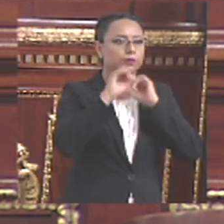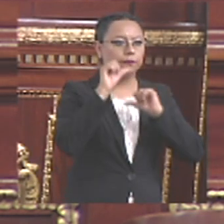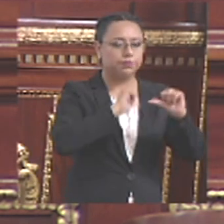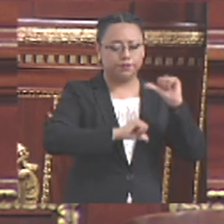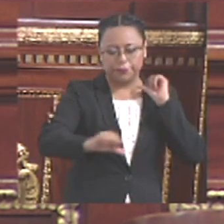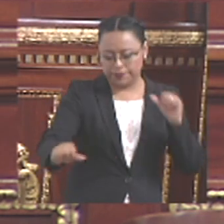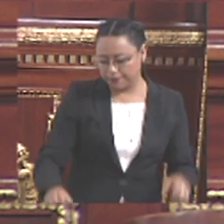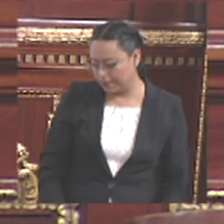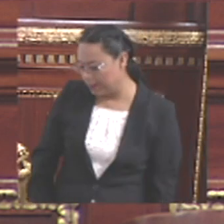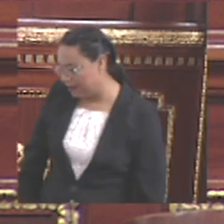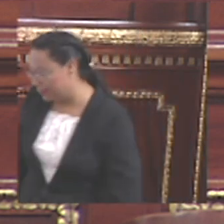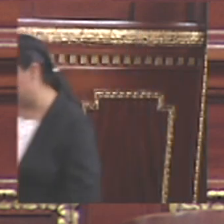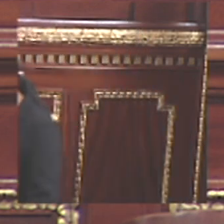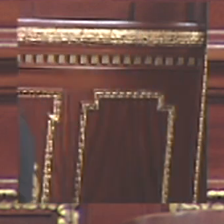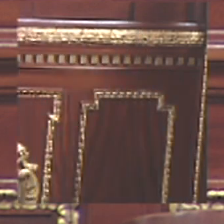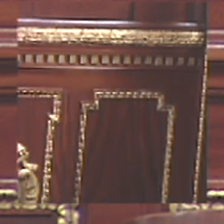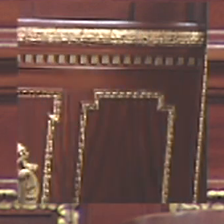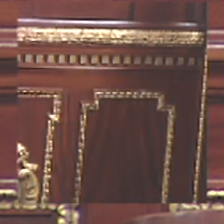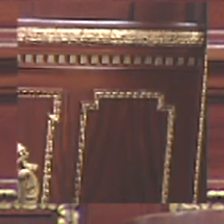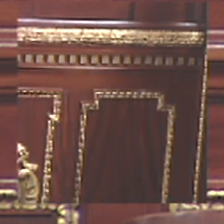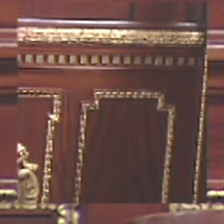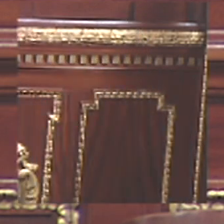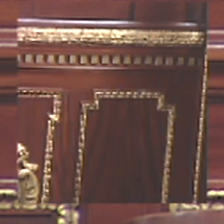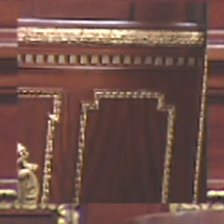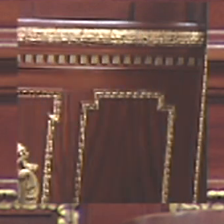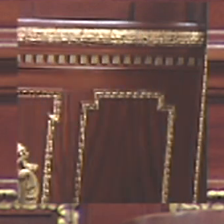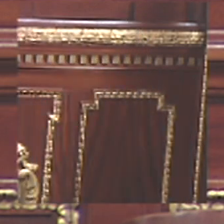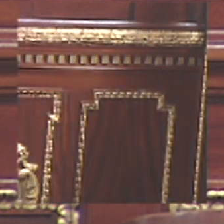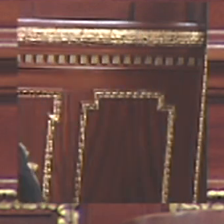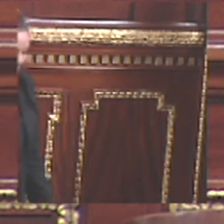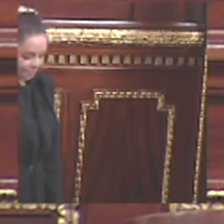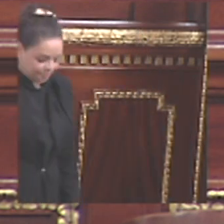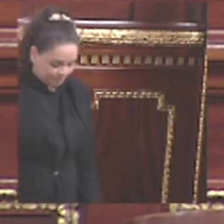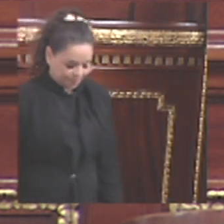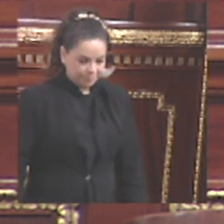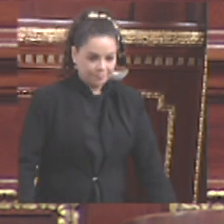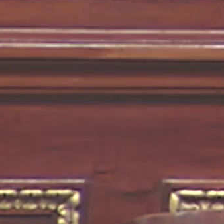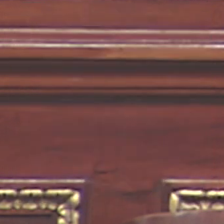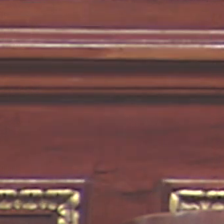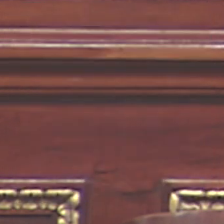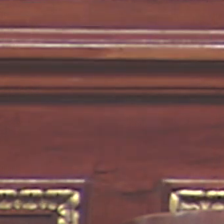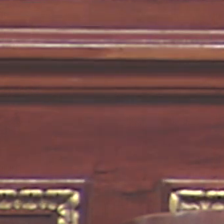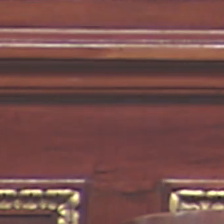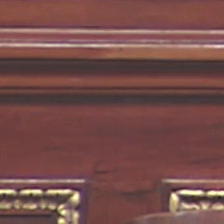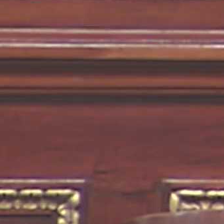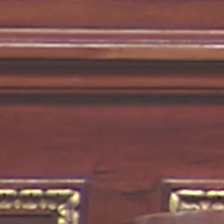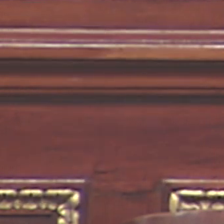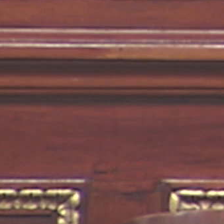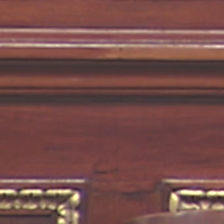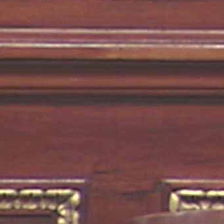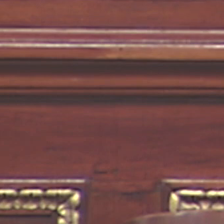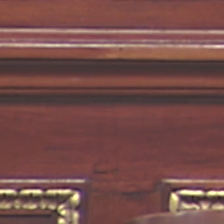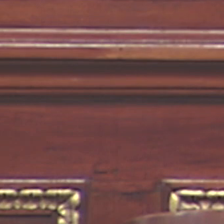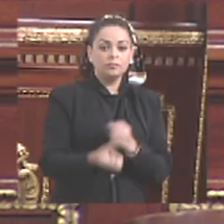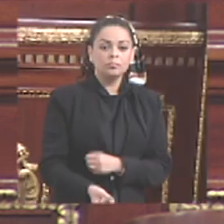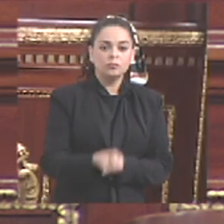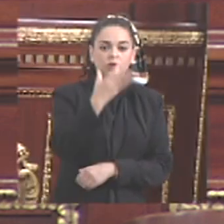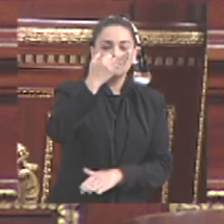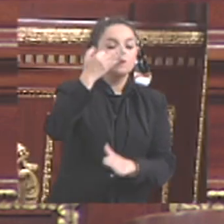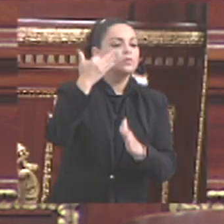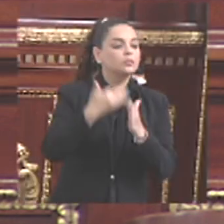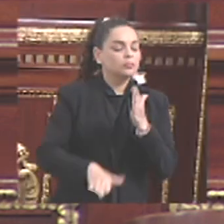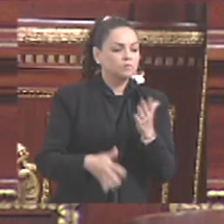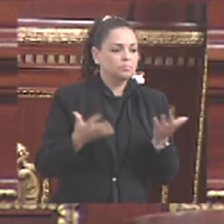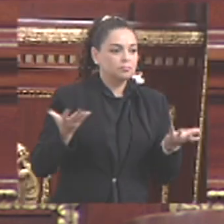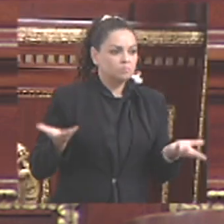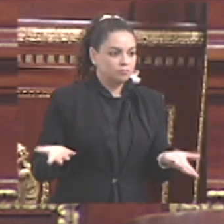¿Cuánto presupuesto falta o cuánto está presupuestado que va a costar terminar la reconstrucción y de las obras